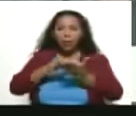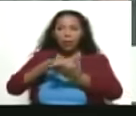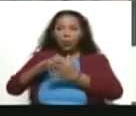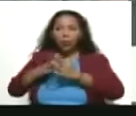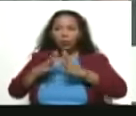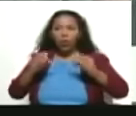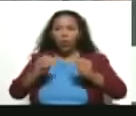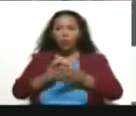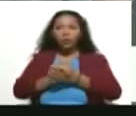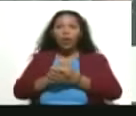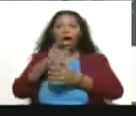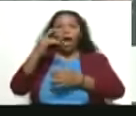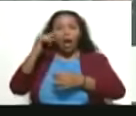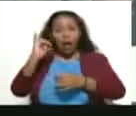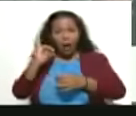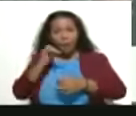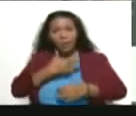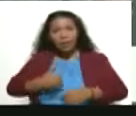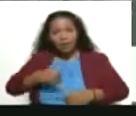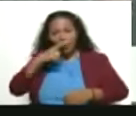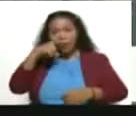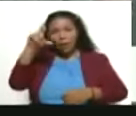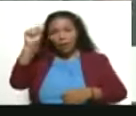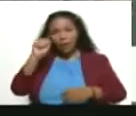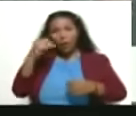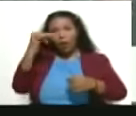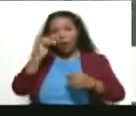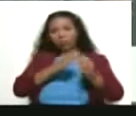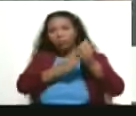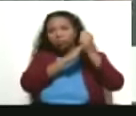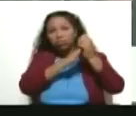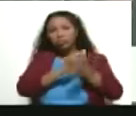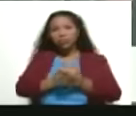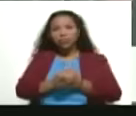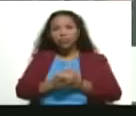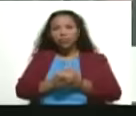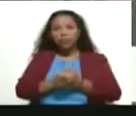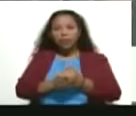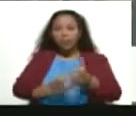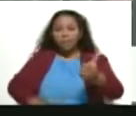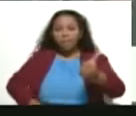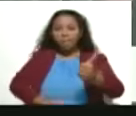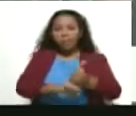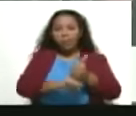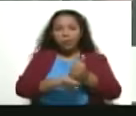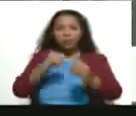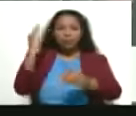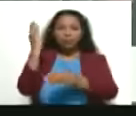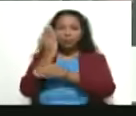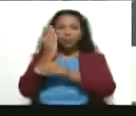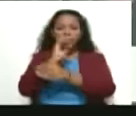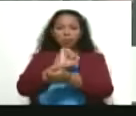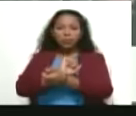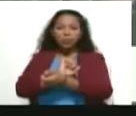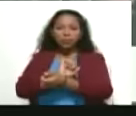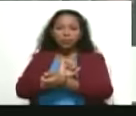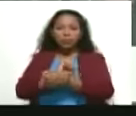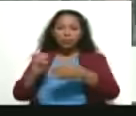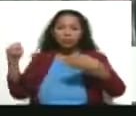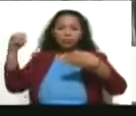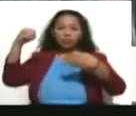bajo el liderazgo de nuestro presidente Nicolás Maduro Moro, por el reimpulso penitenciario. El sol de